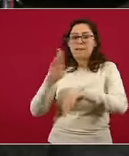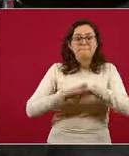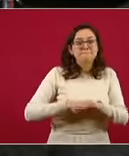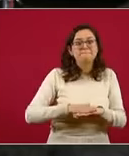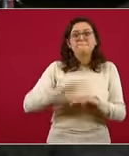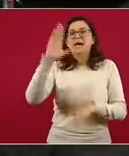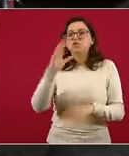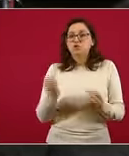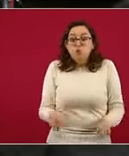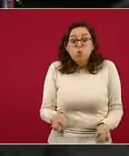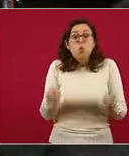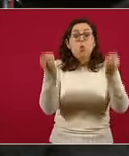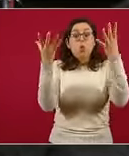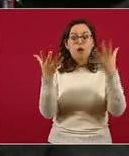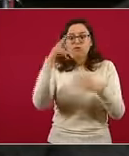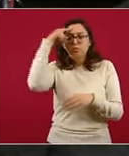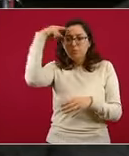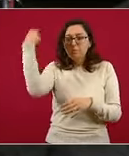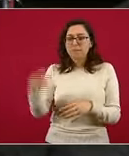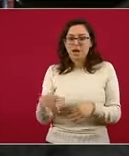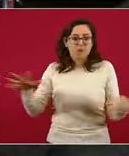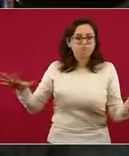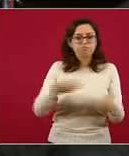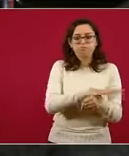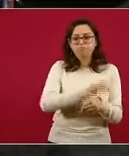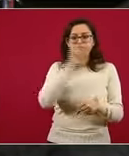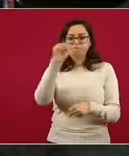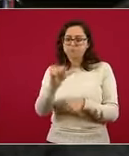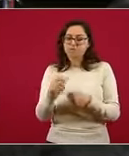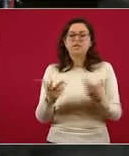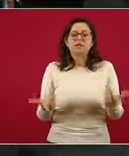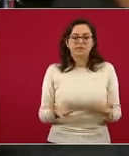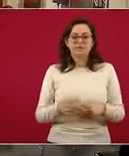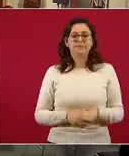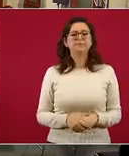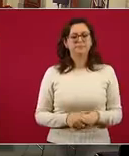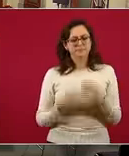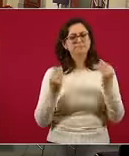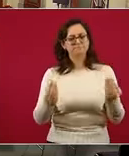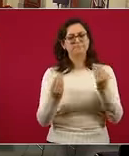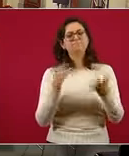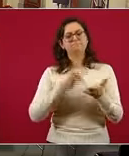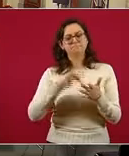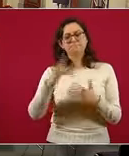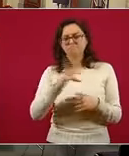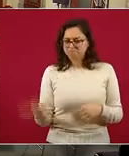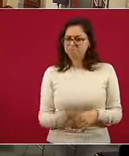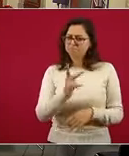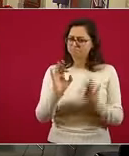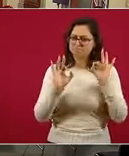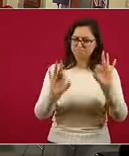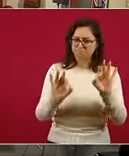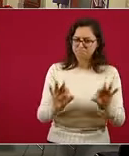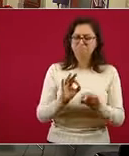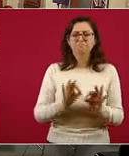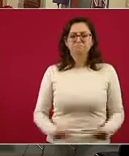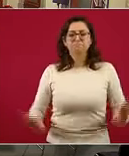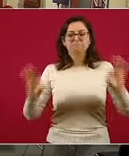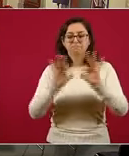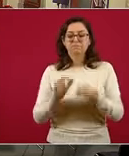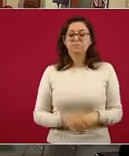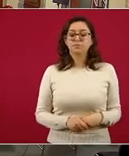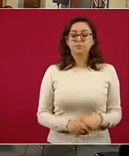O a lo que nos enfrentamos en estos últimos días? Cómo no, muchas gracias, Arturo, muy importante esta pregunta. Voy a hablar del